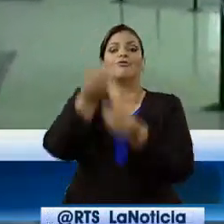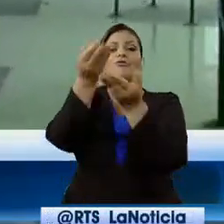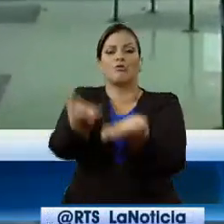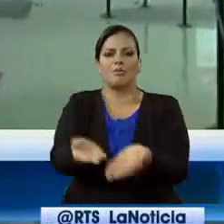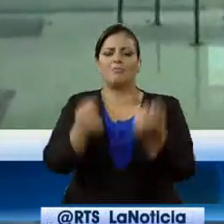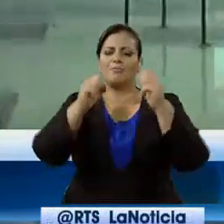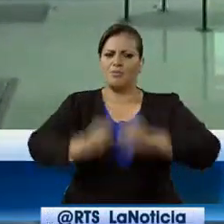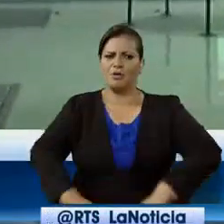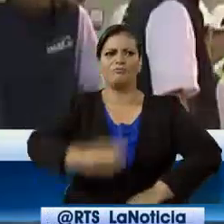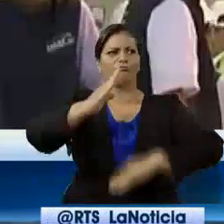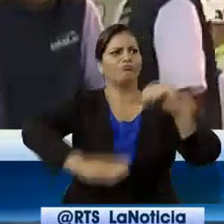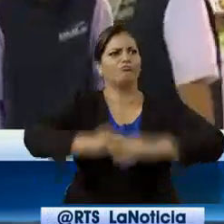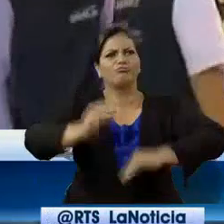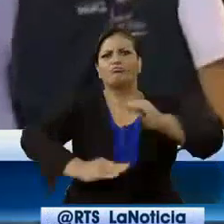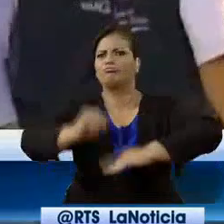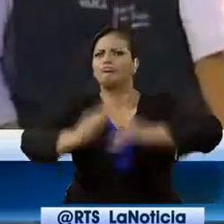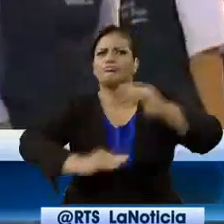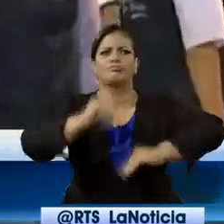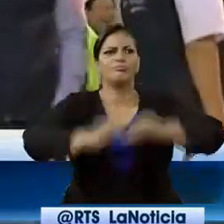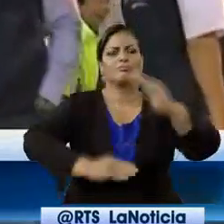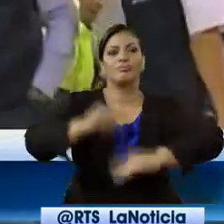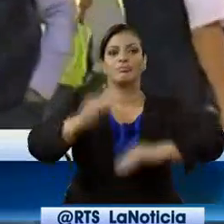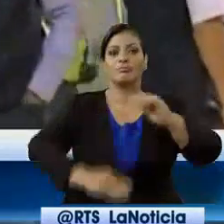de infraestructura, se crearon cerca de